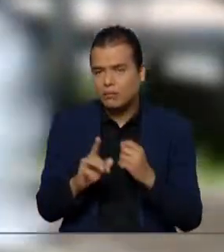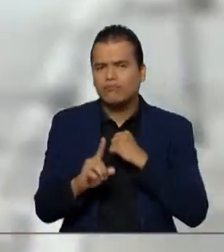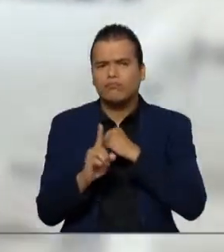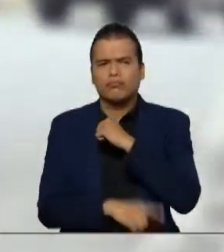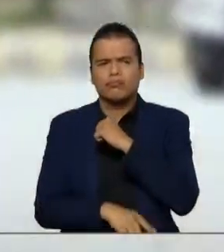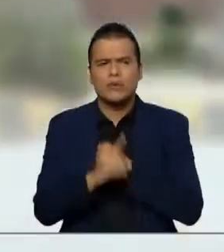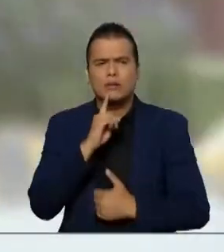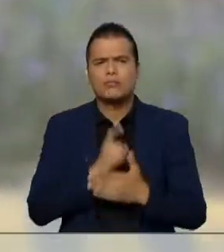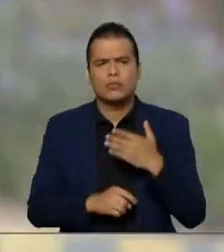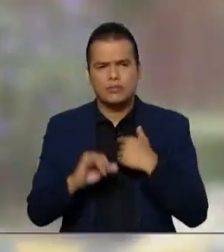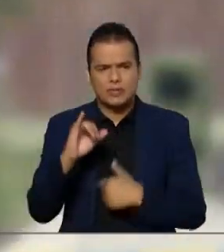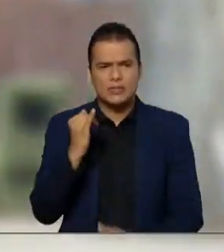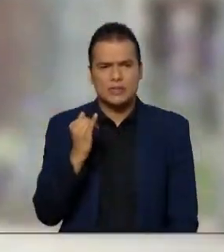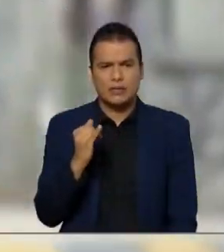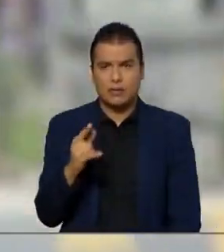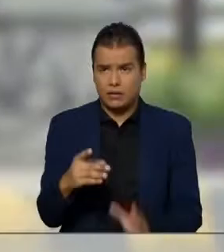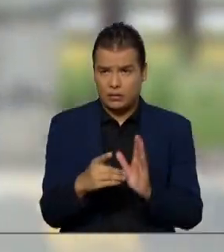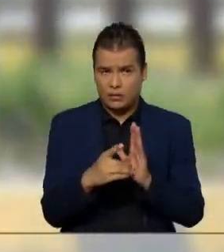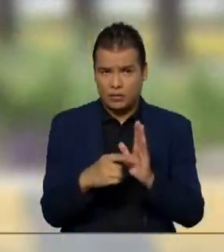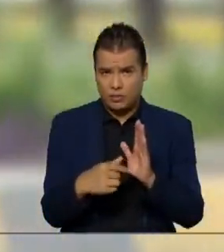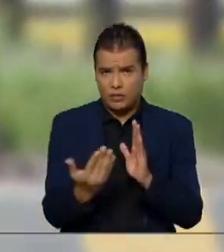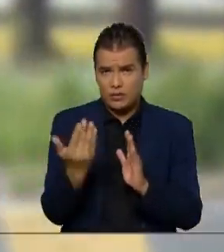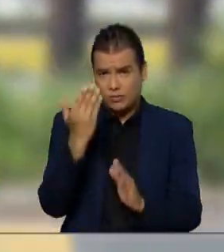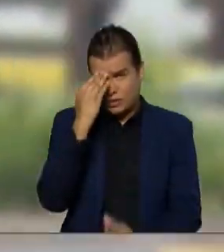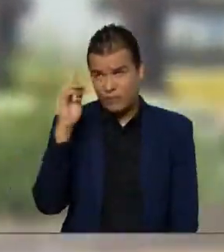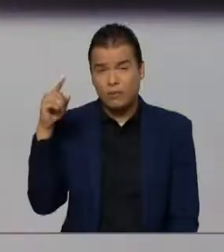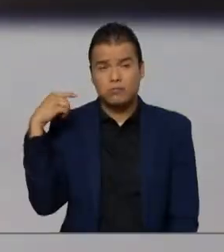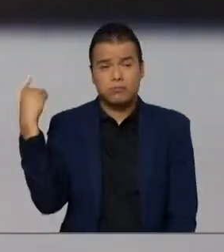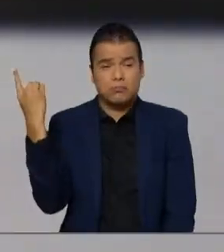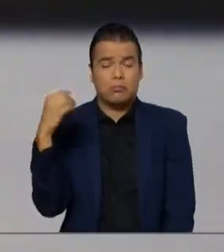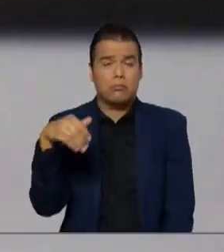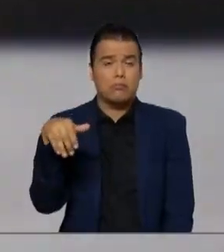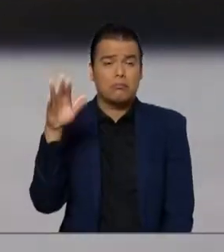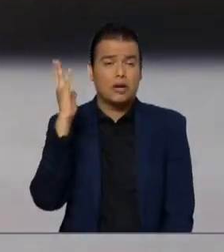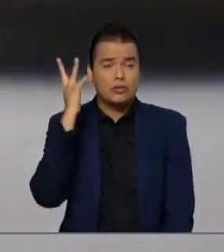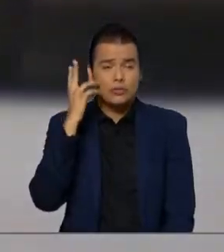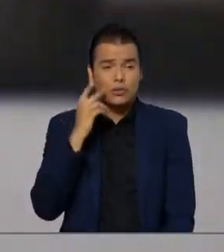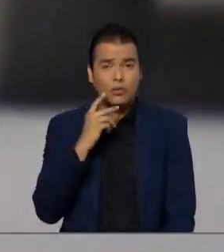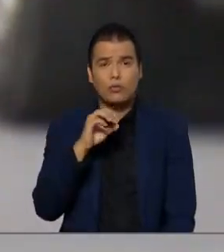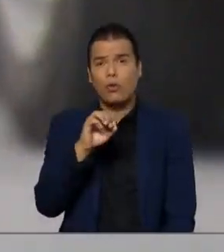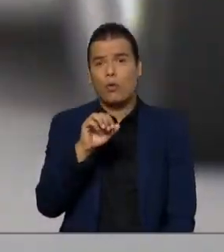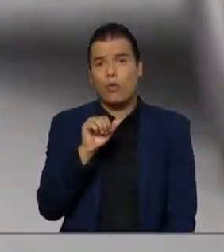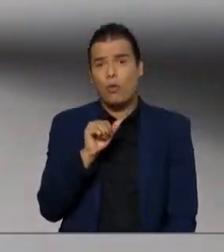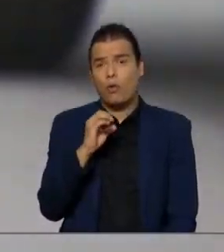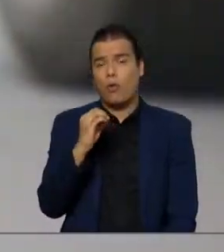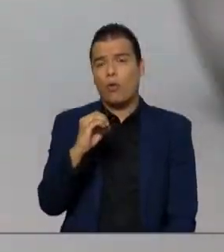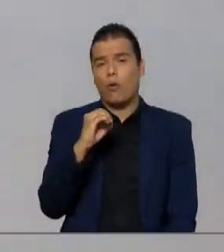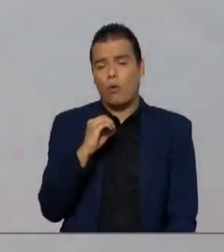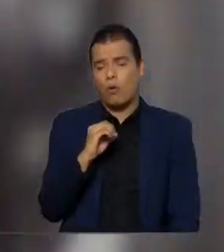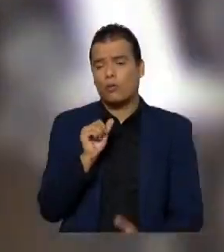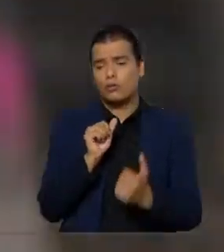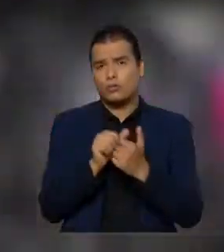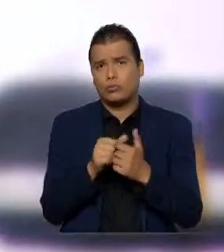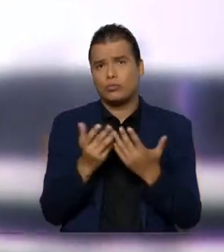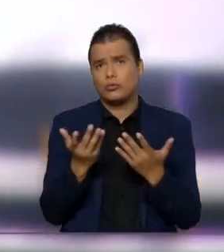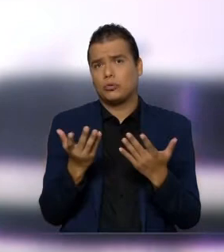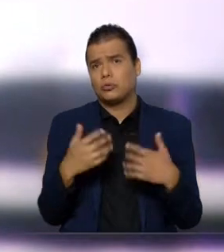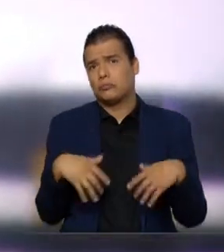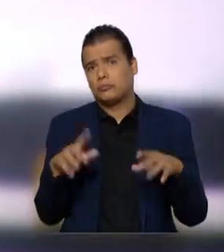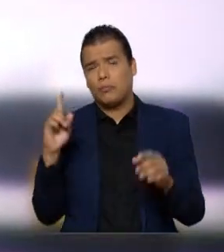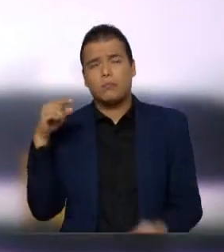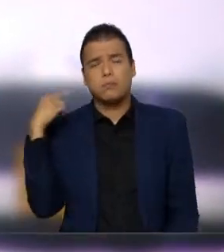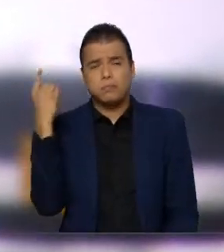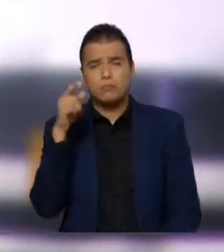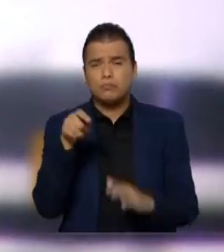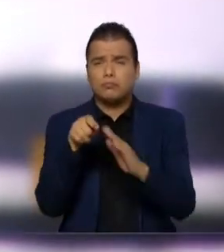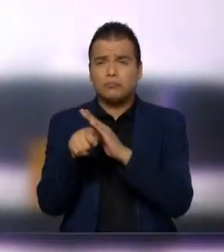sí funciona. ¿Qué dicen los estudios? Mire, uno ve en la calle y ve parrillero hombre a diario, inclusive tapando la placa. Los homicidios hoy en día también son cometidos